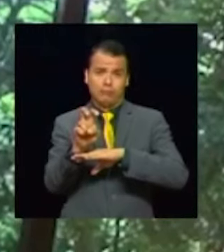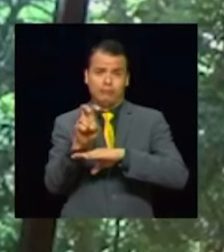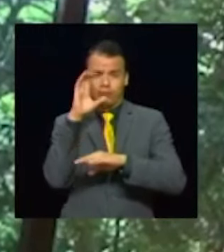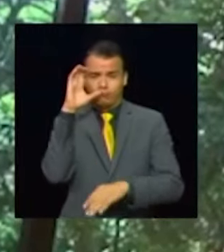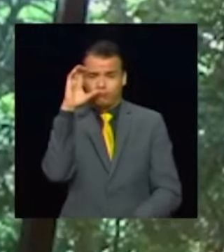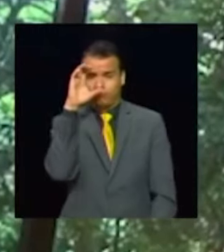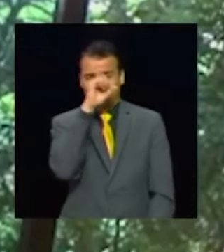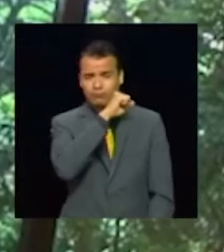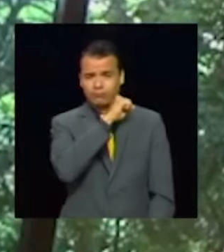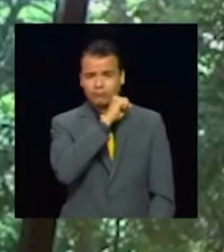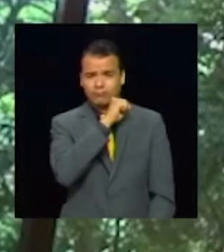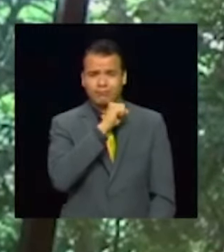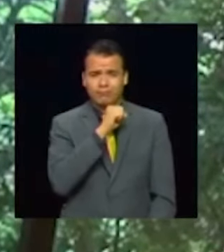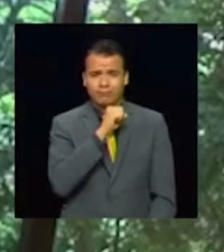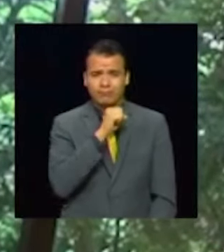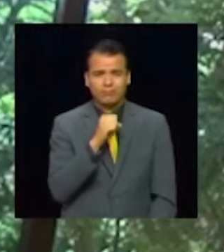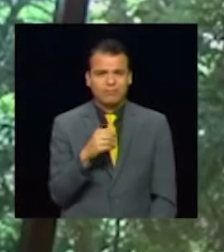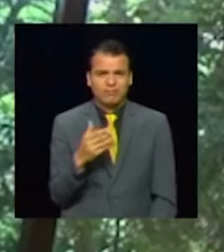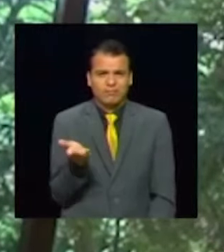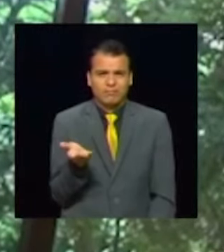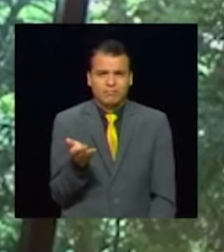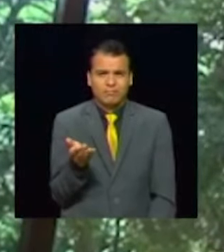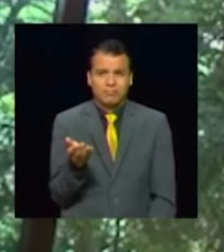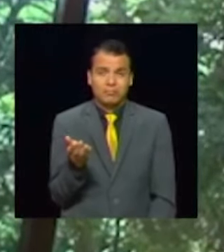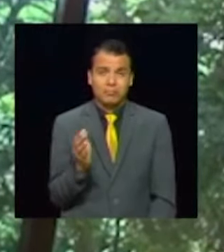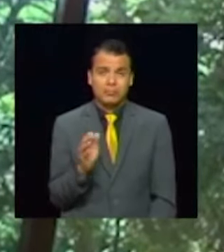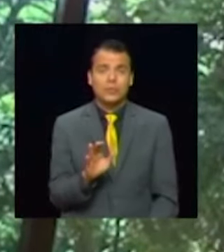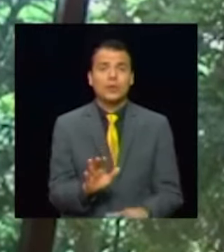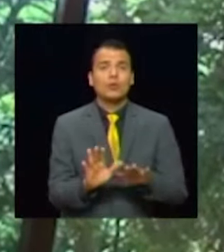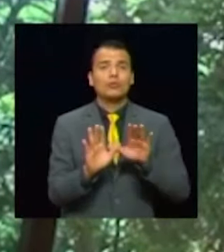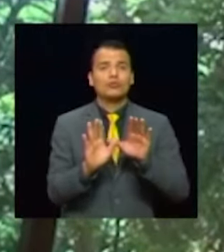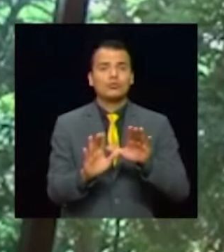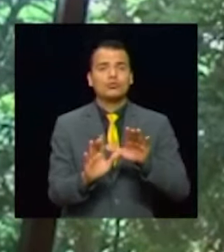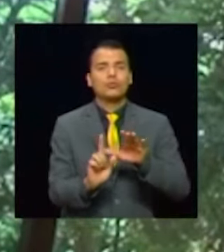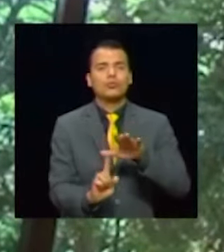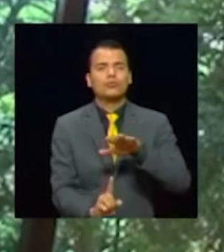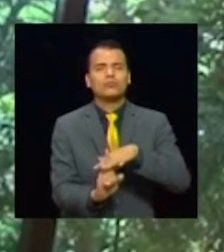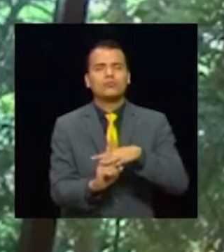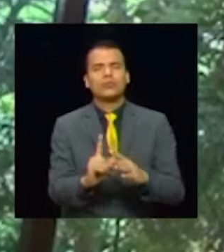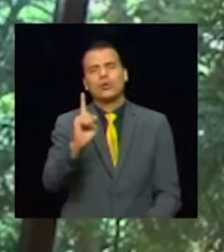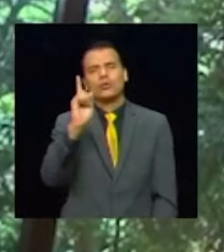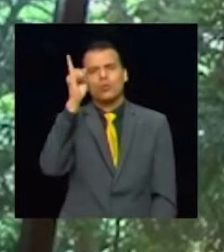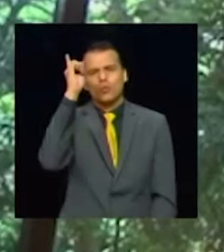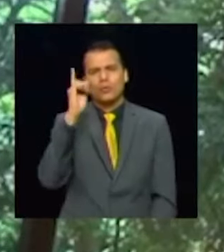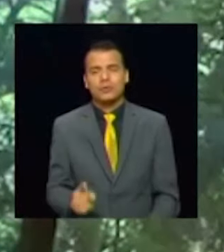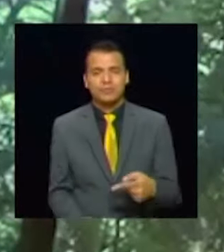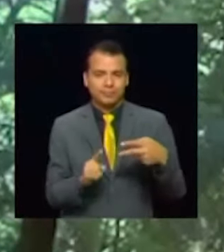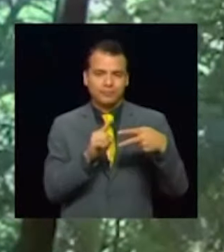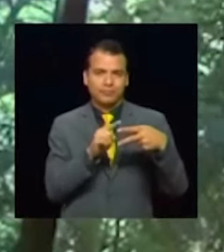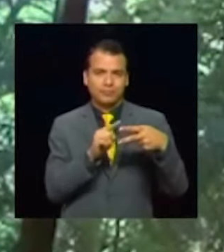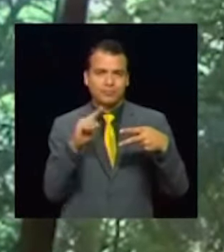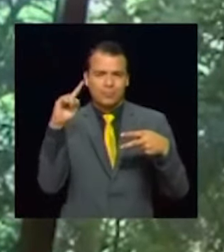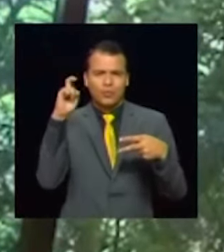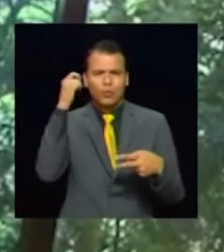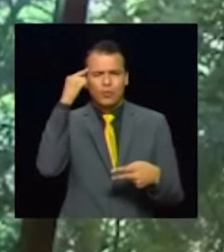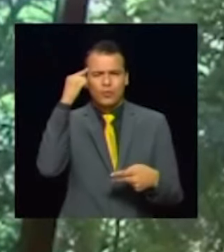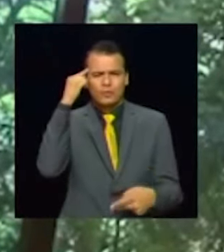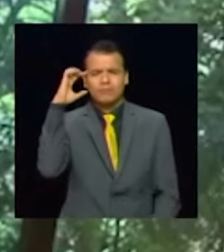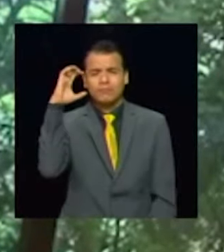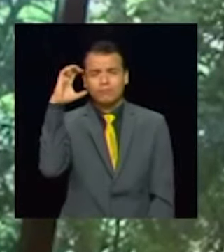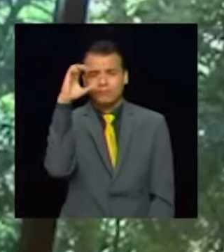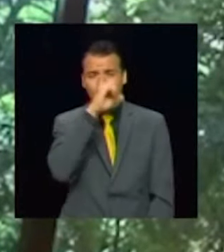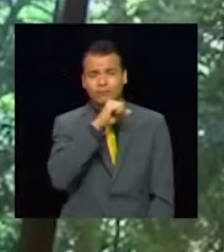es el producto de, yo creo que de dos. Uno, de la intención del gobierno explícita desde el